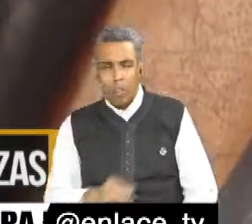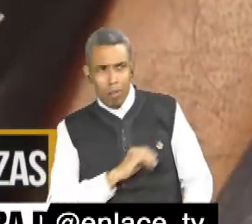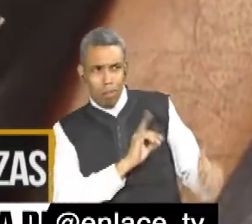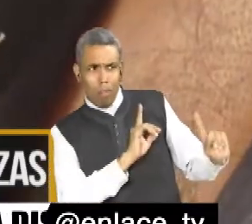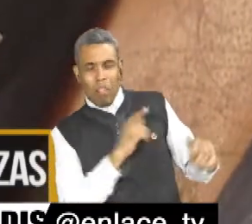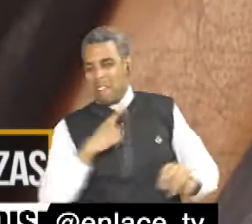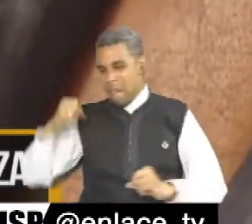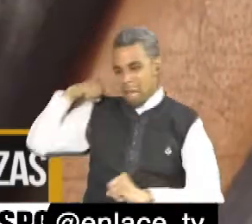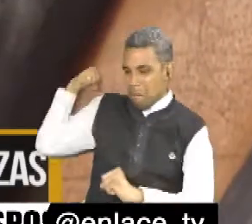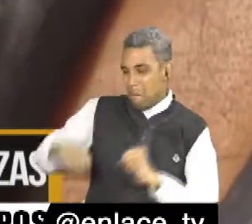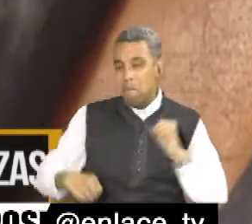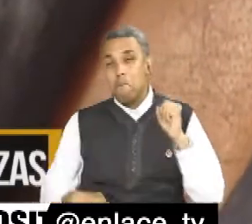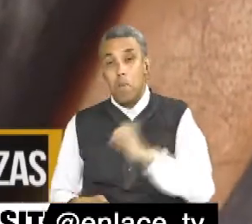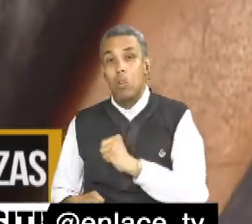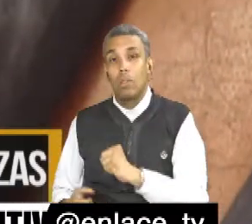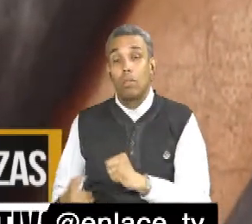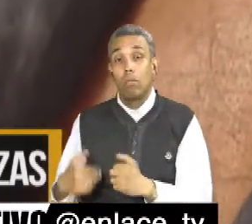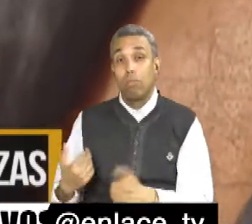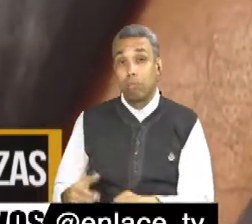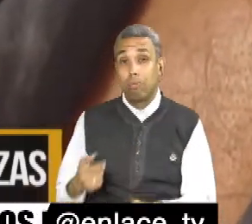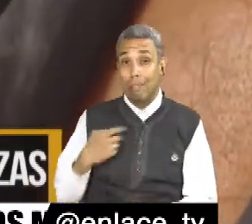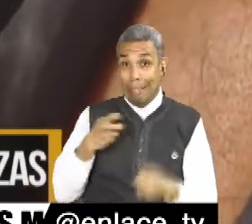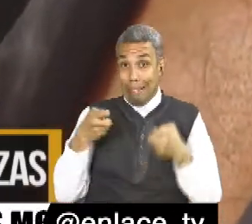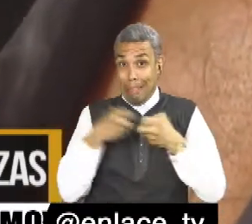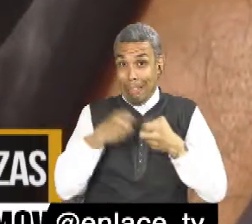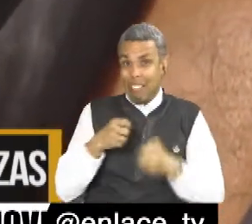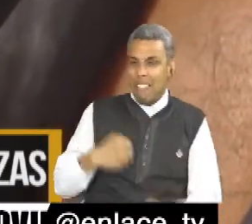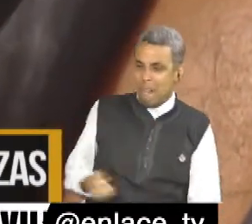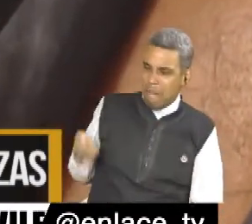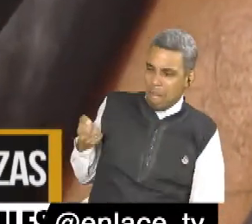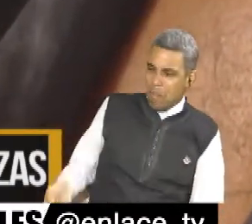tenía? Eso quedó todo botado.